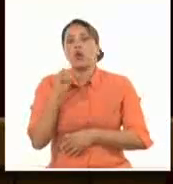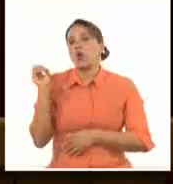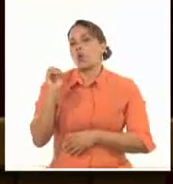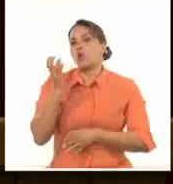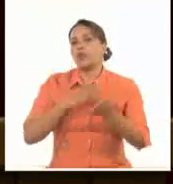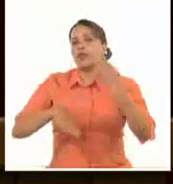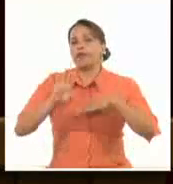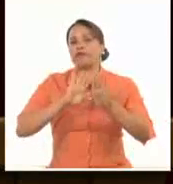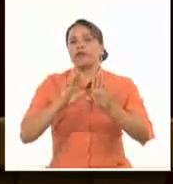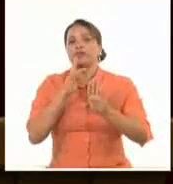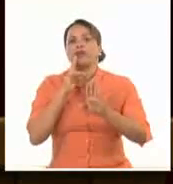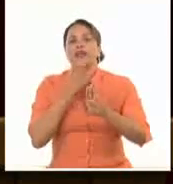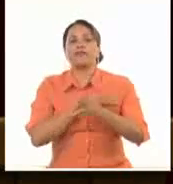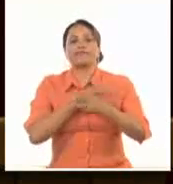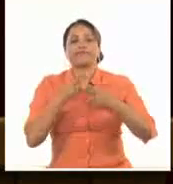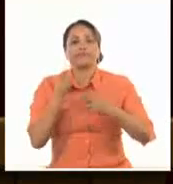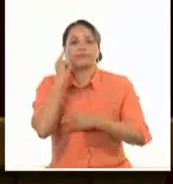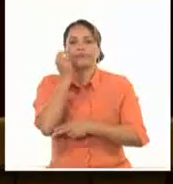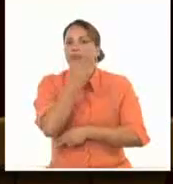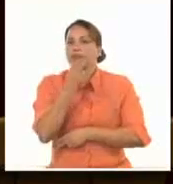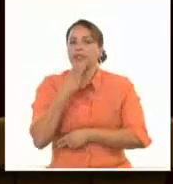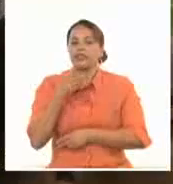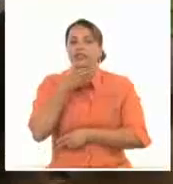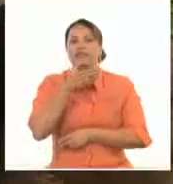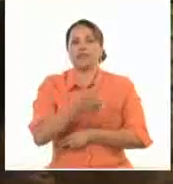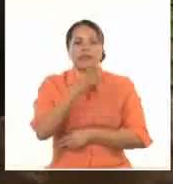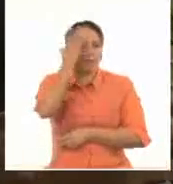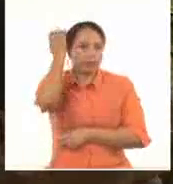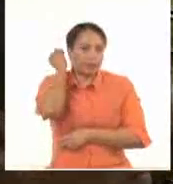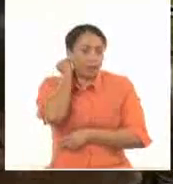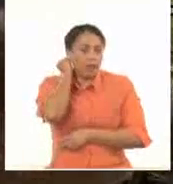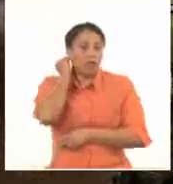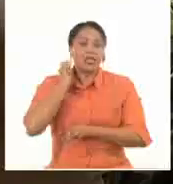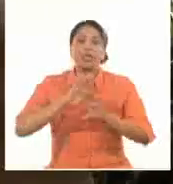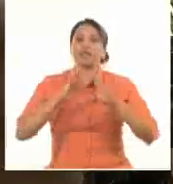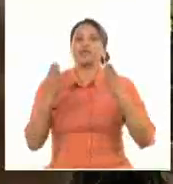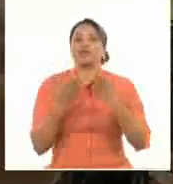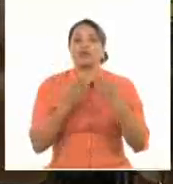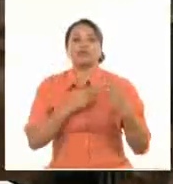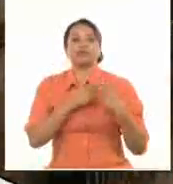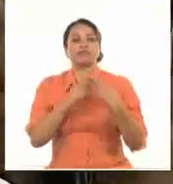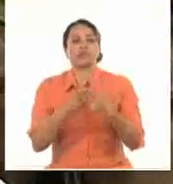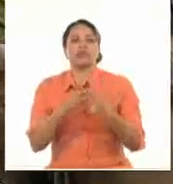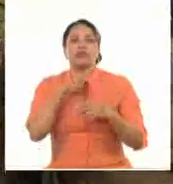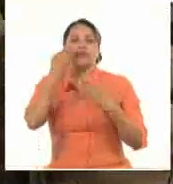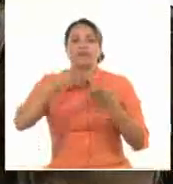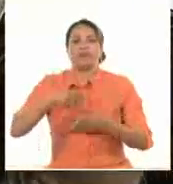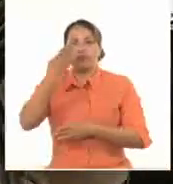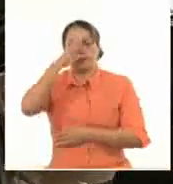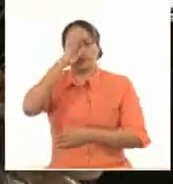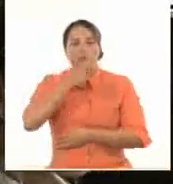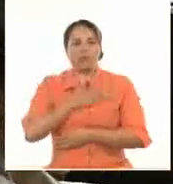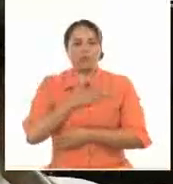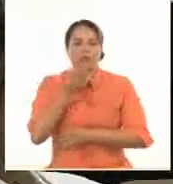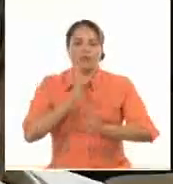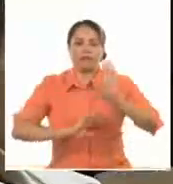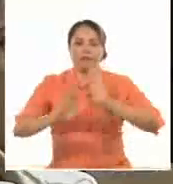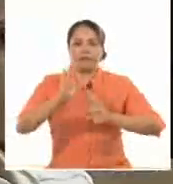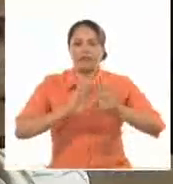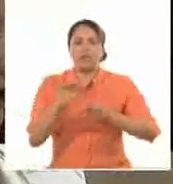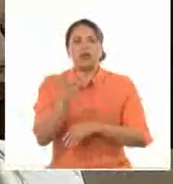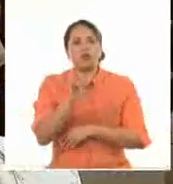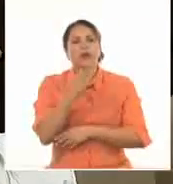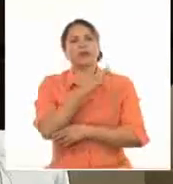legado de Martí, de Fidel, Raúl y de todos los que han derramado su sangre por Cuba. Son también